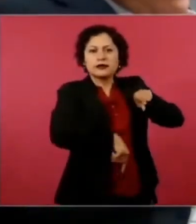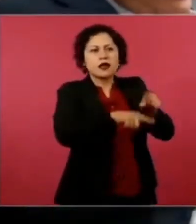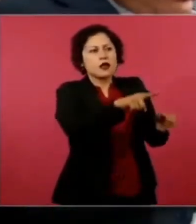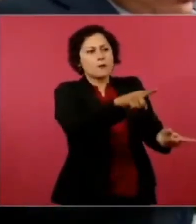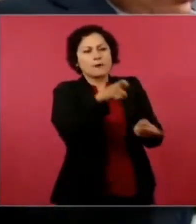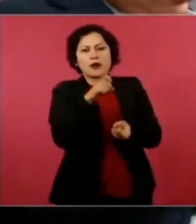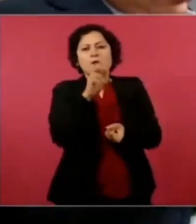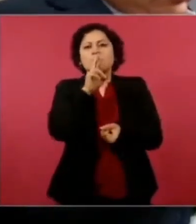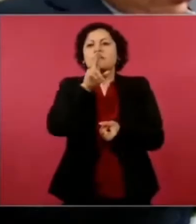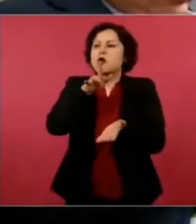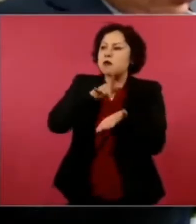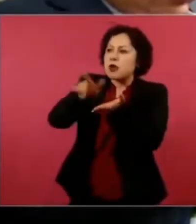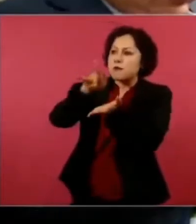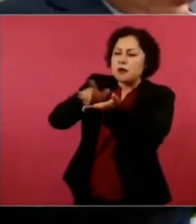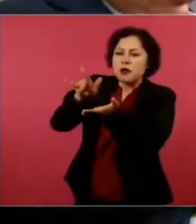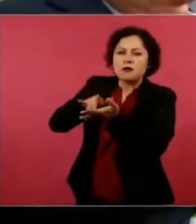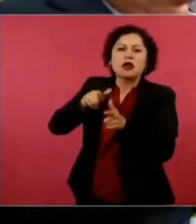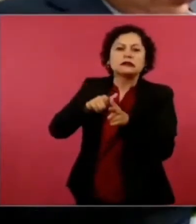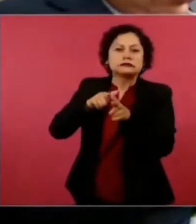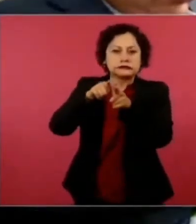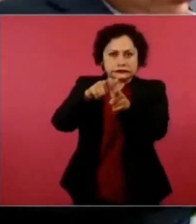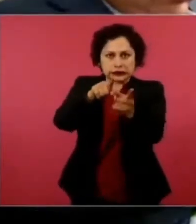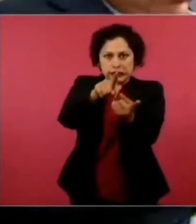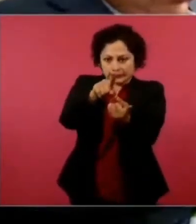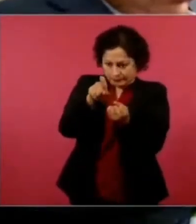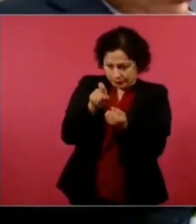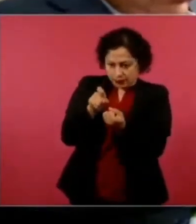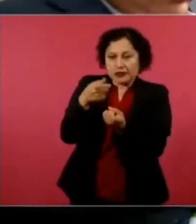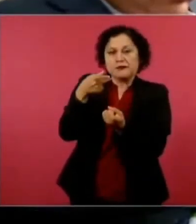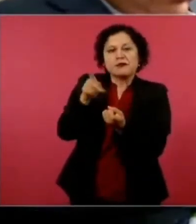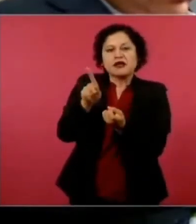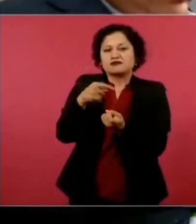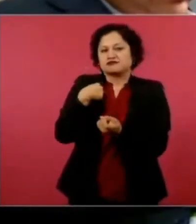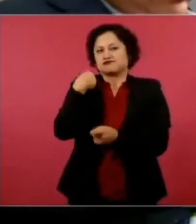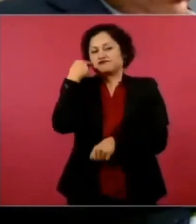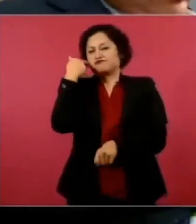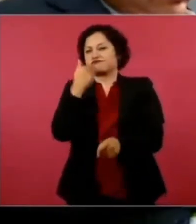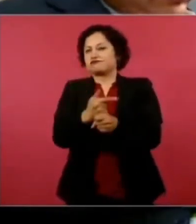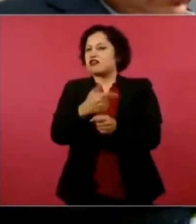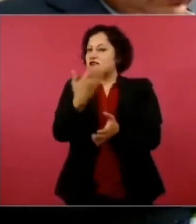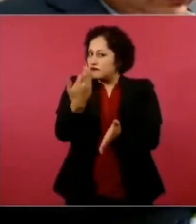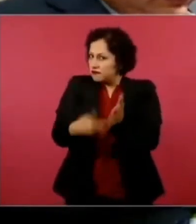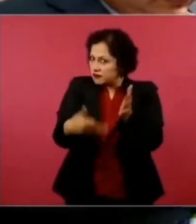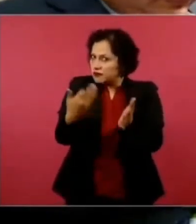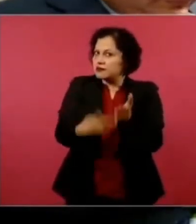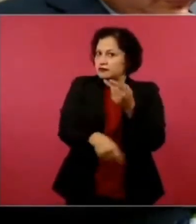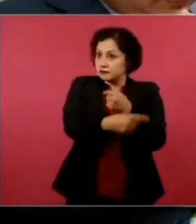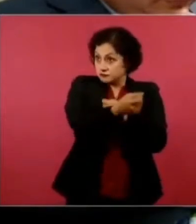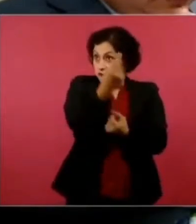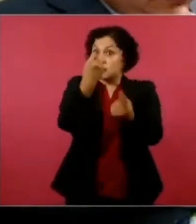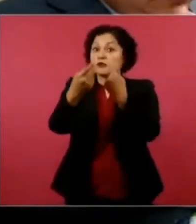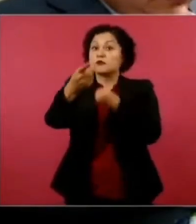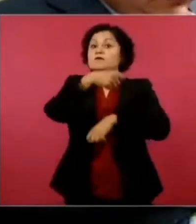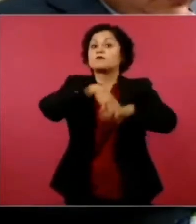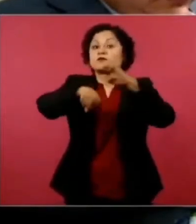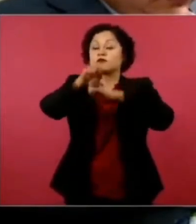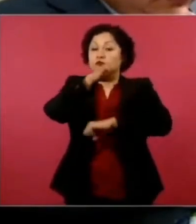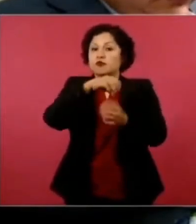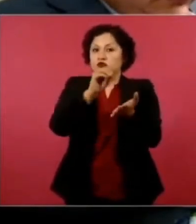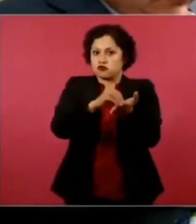obteniendo recursos, pero todavía falta más precisamente porque hay jueces y magistrados que